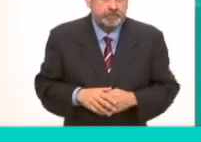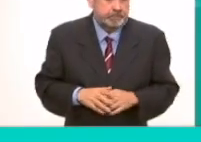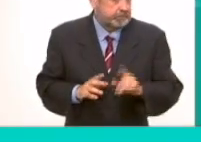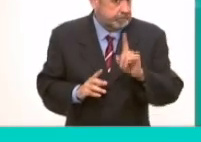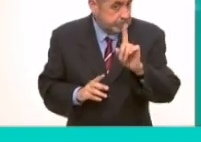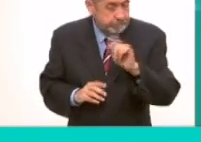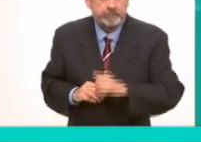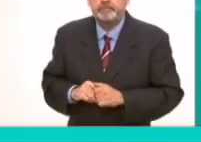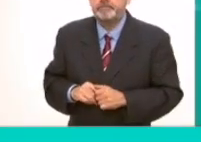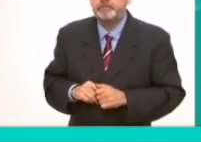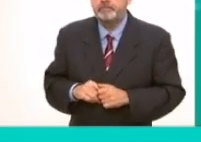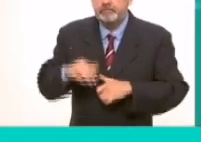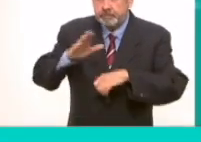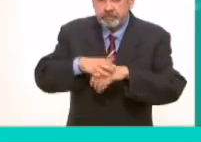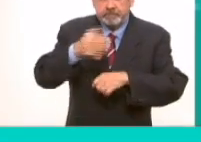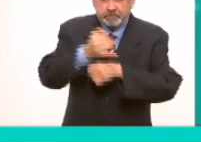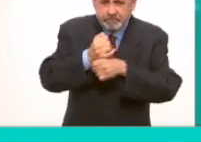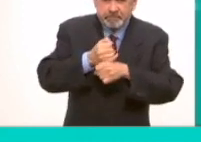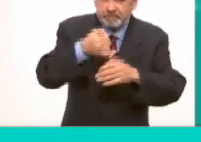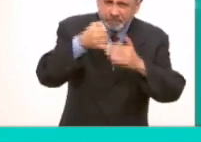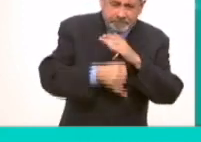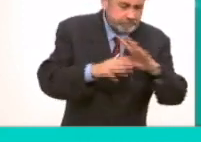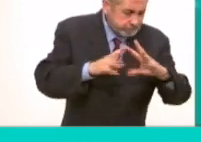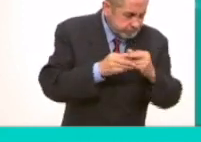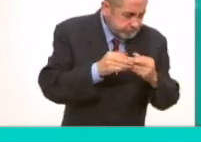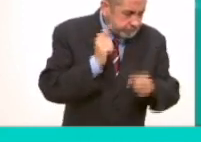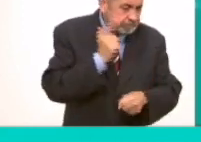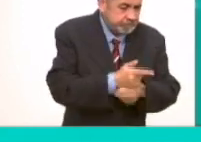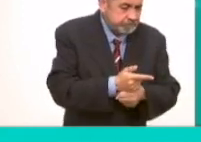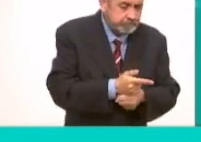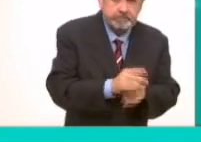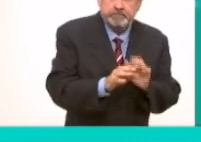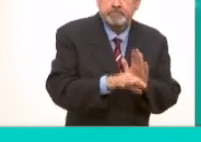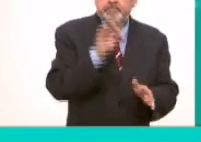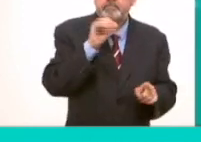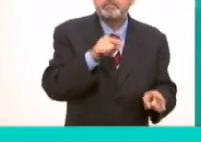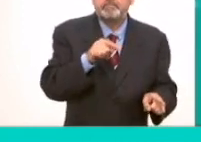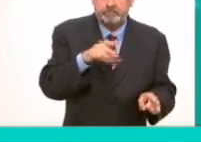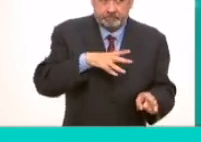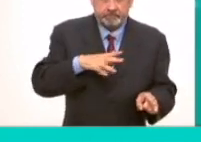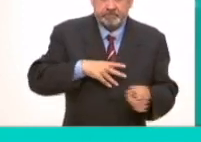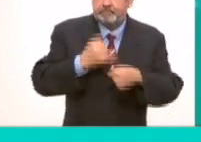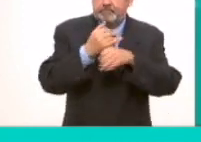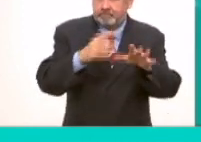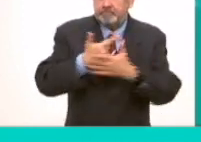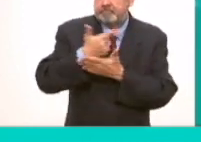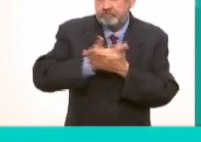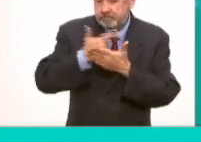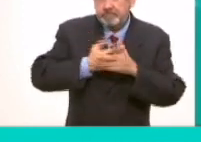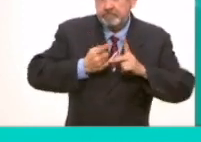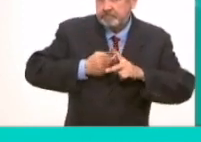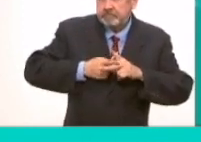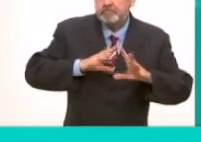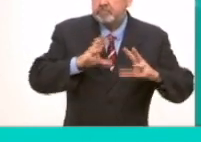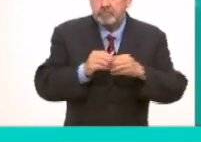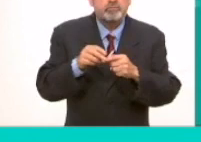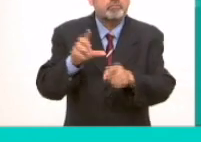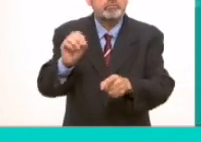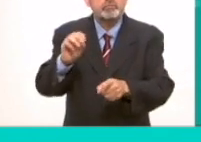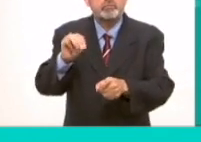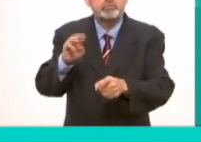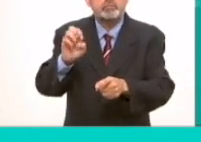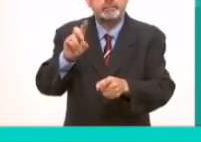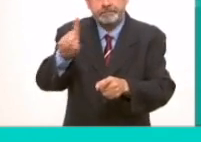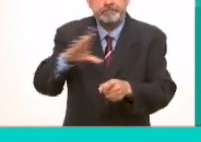una búsqueda de información pública oficial permitió localizar información estadística emitida por la conamed que